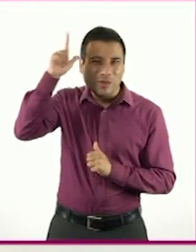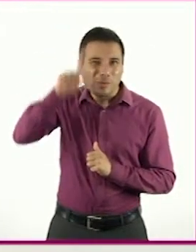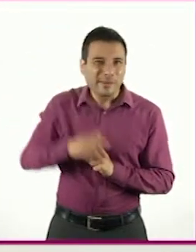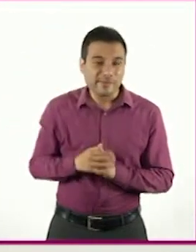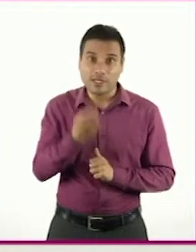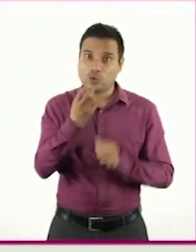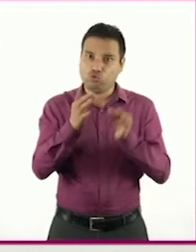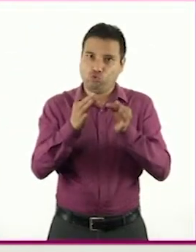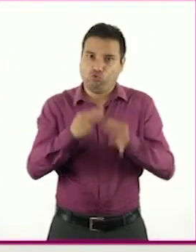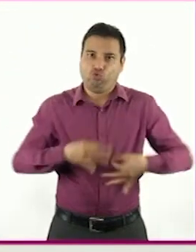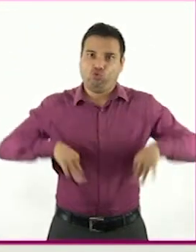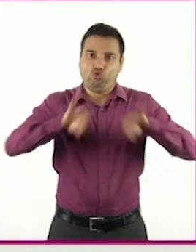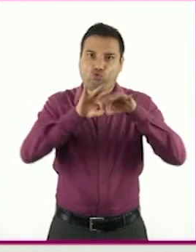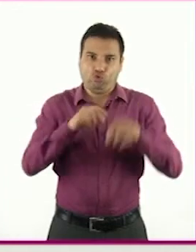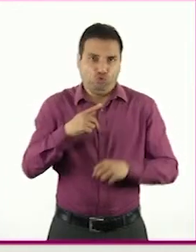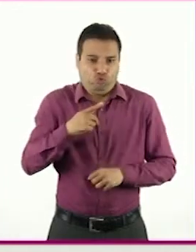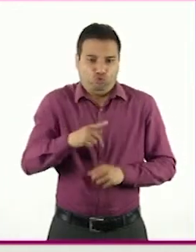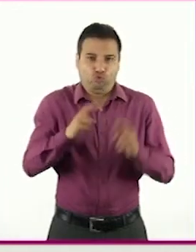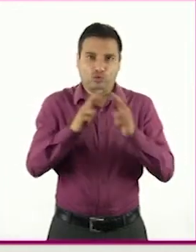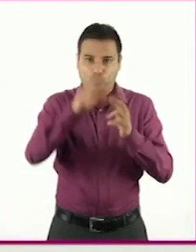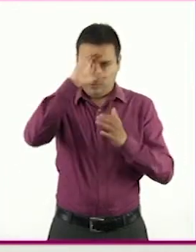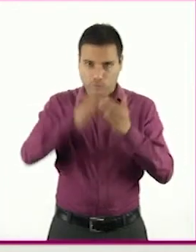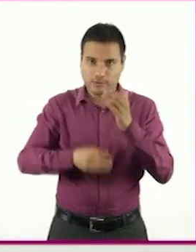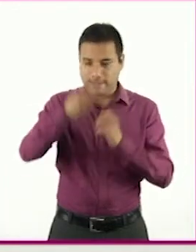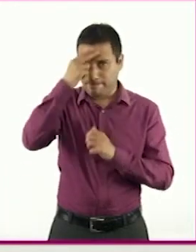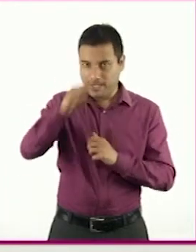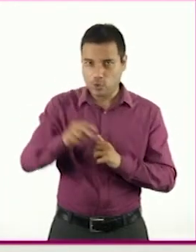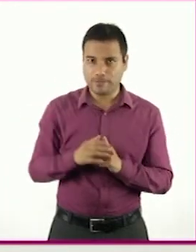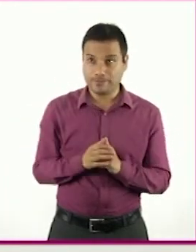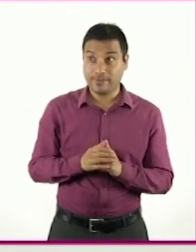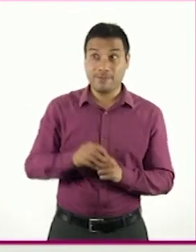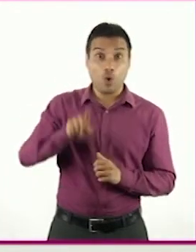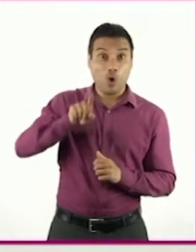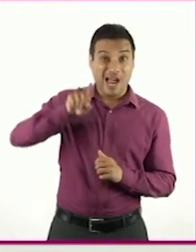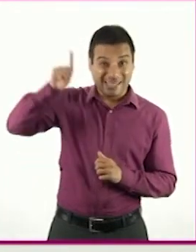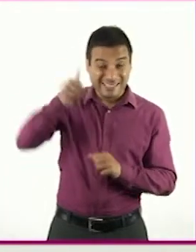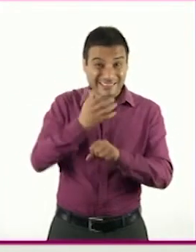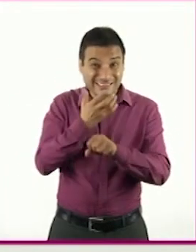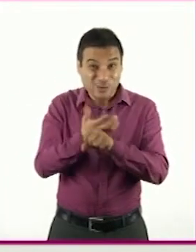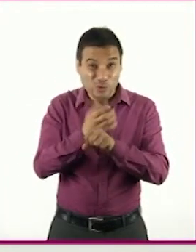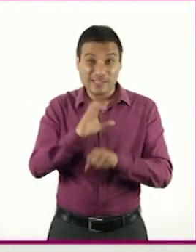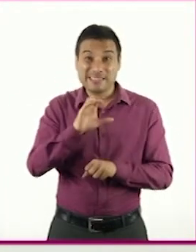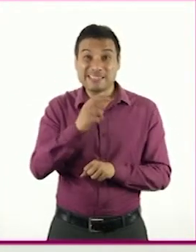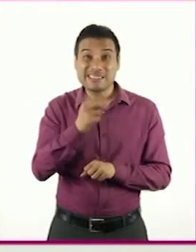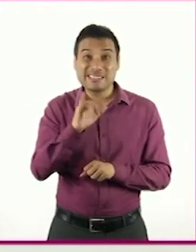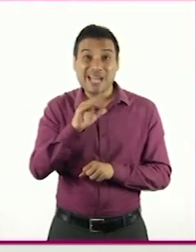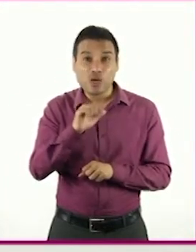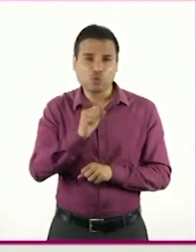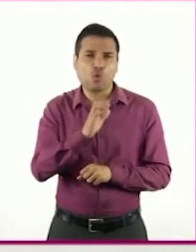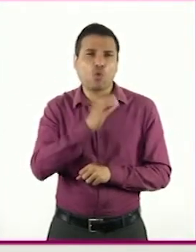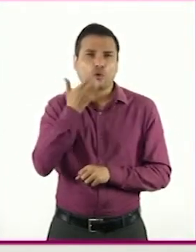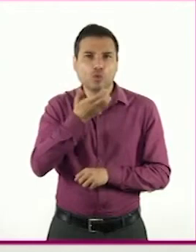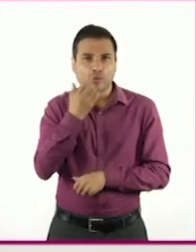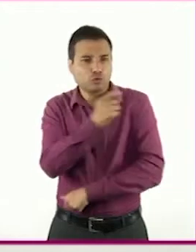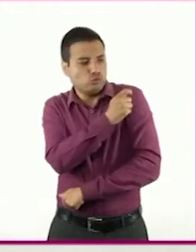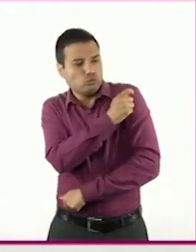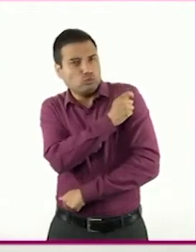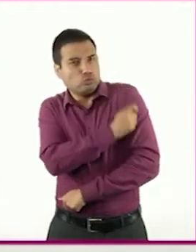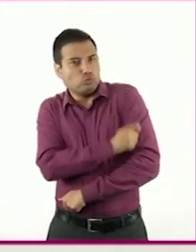importantes de la religiosidad católica en México, es portada por muchos chicanos, incluso como tatuajes.